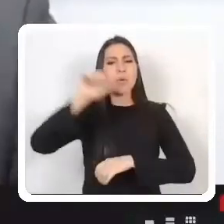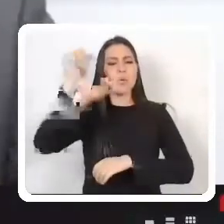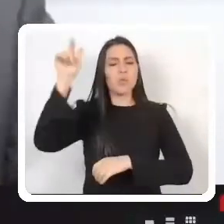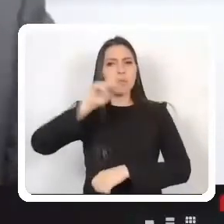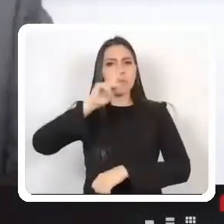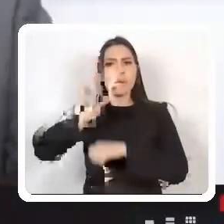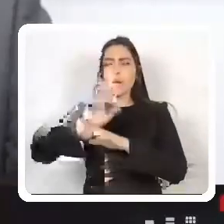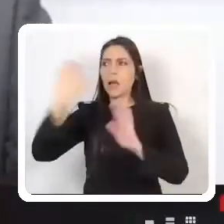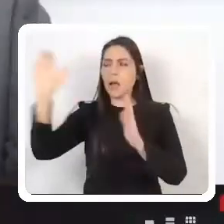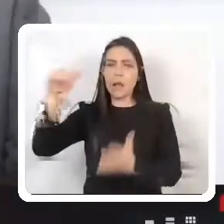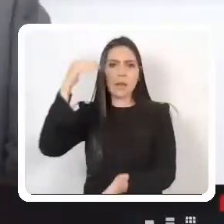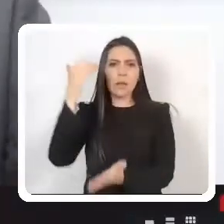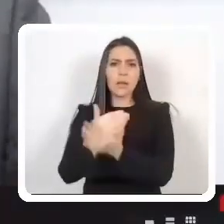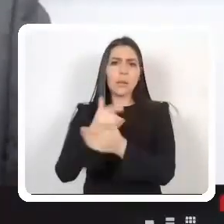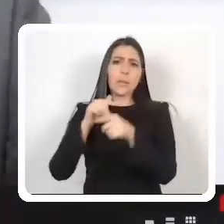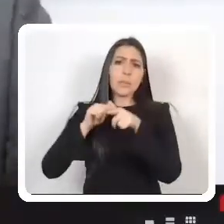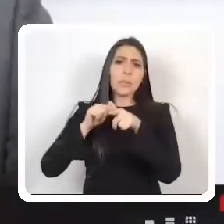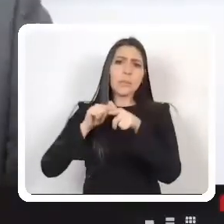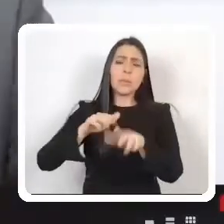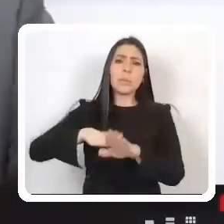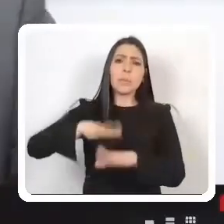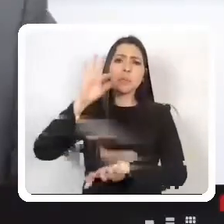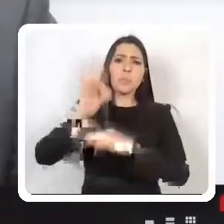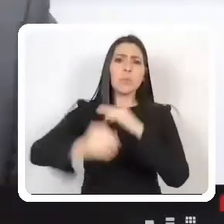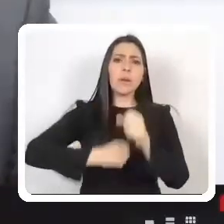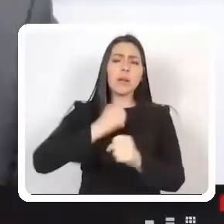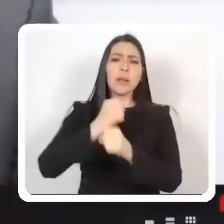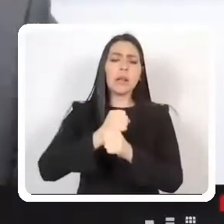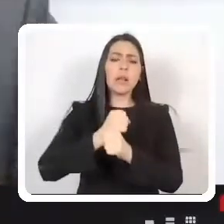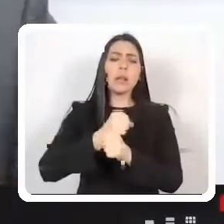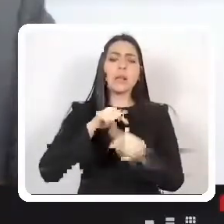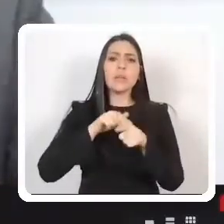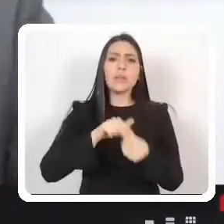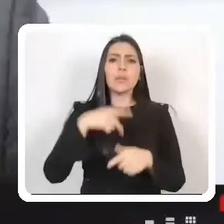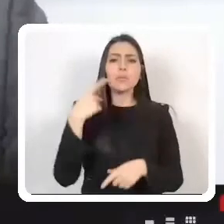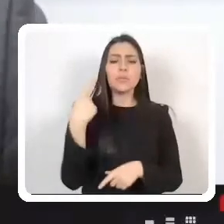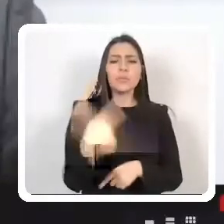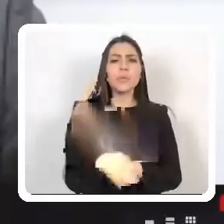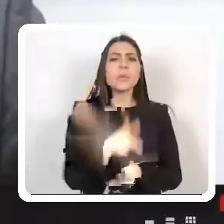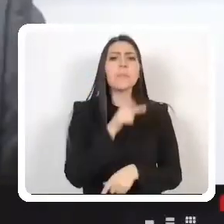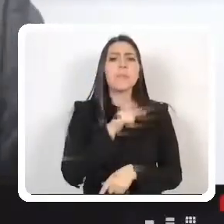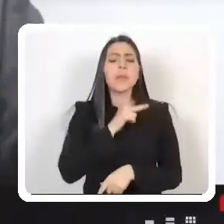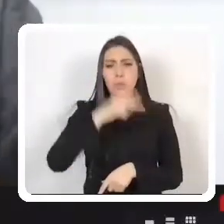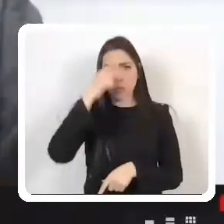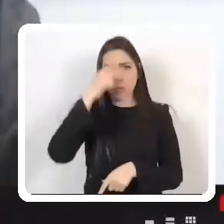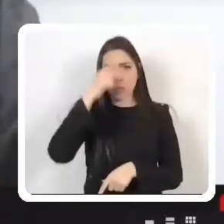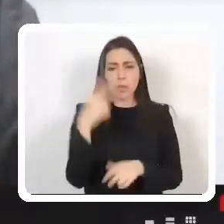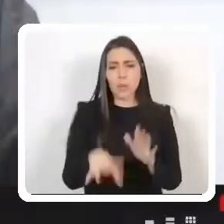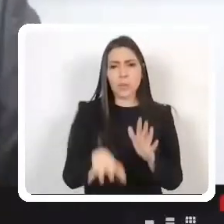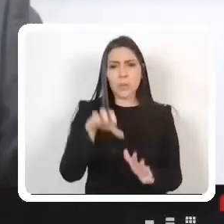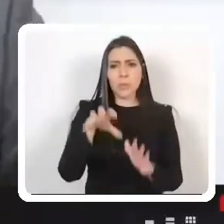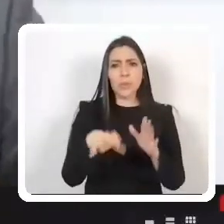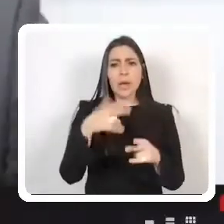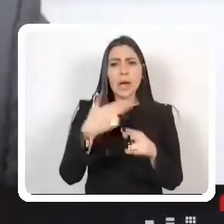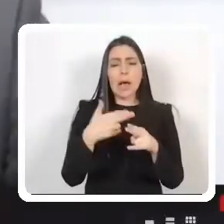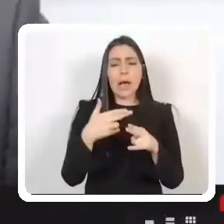por más de 4 décadas habían sobreexplotado los mantos petroleros nacionales hasta casi